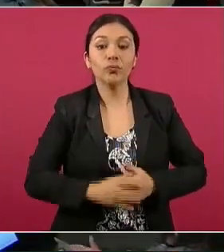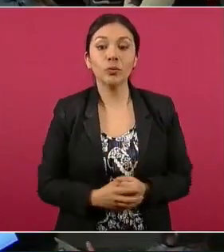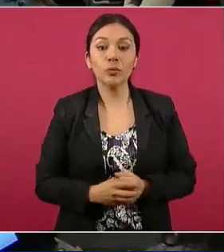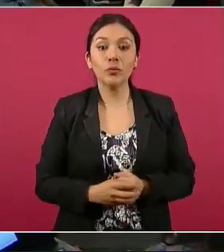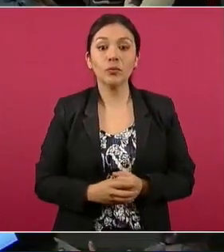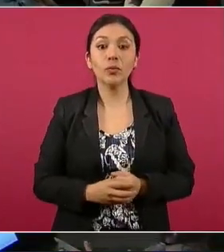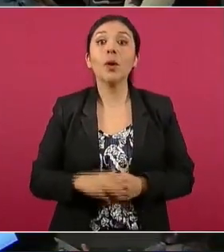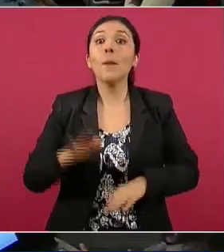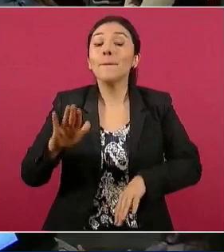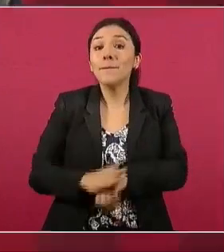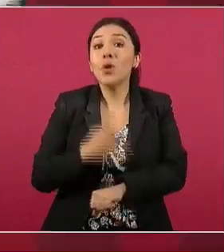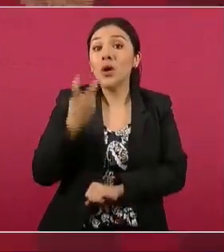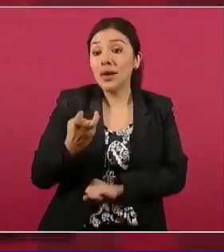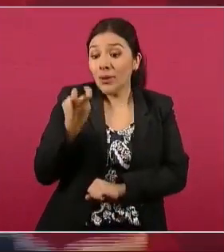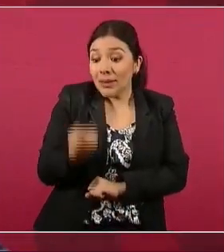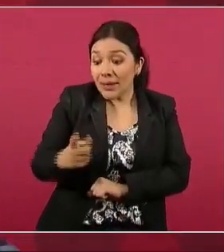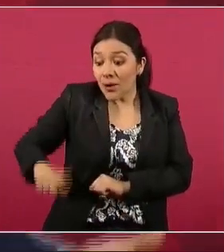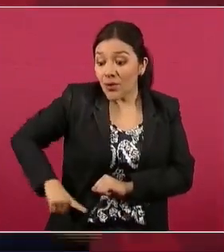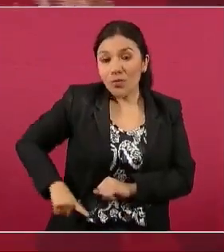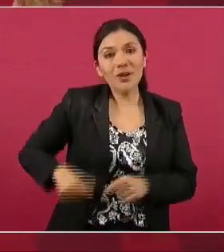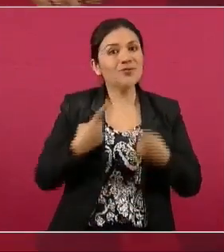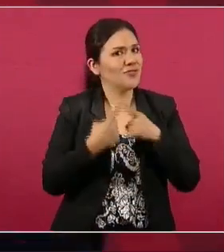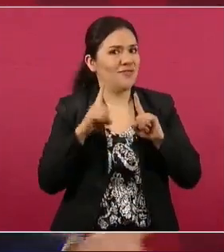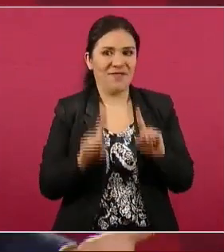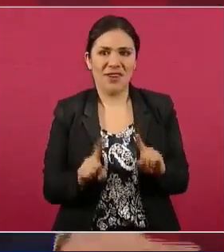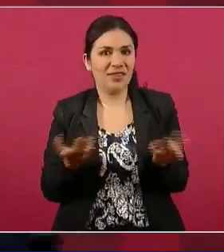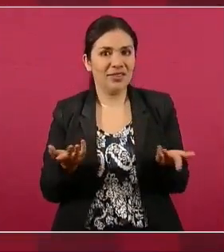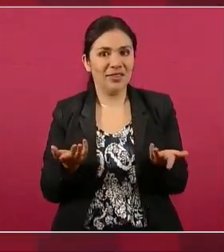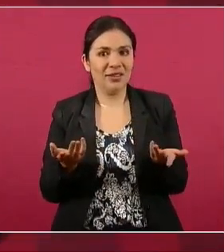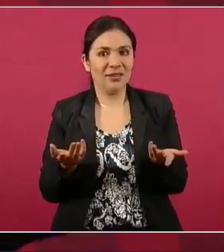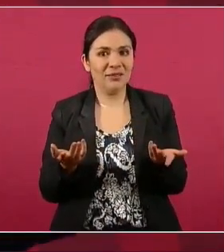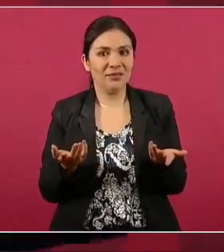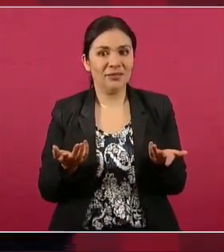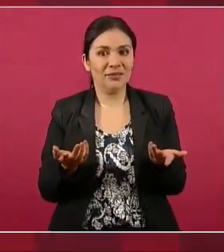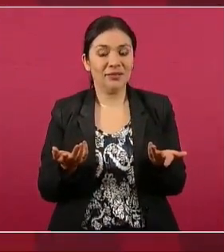Por eso somos distintos y no es